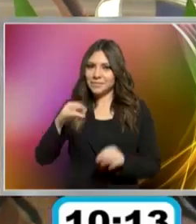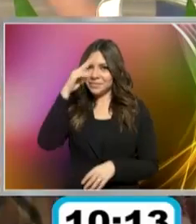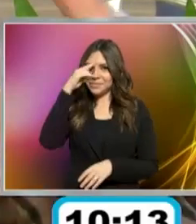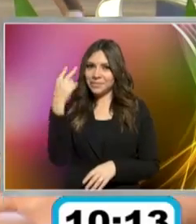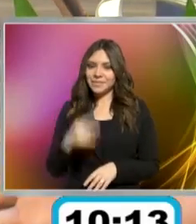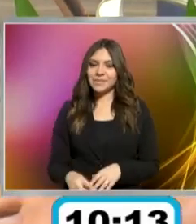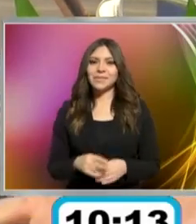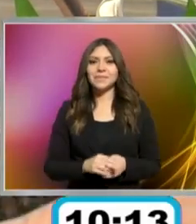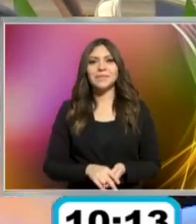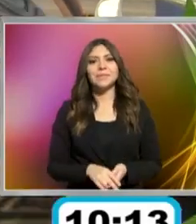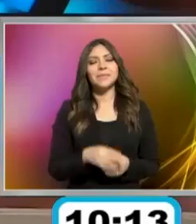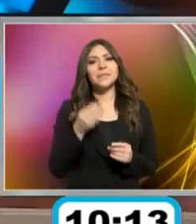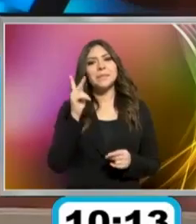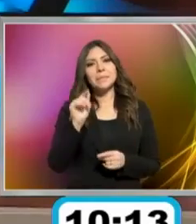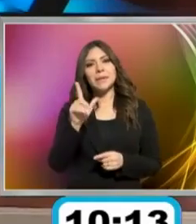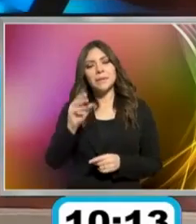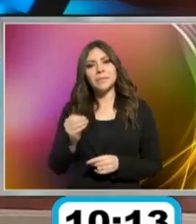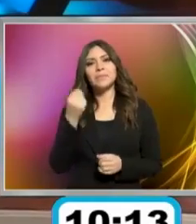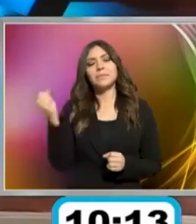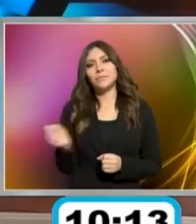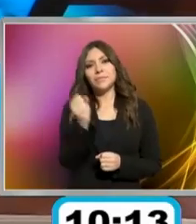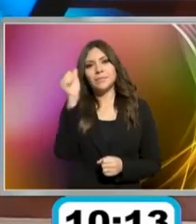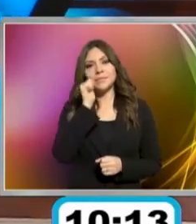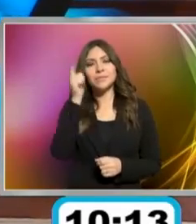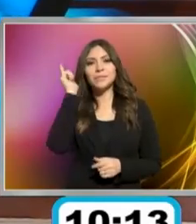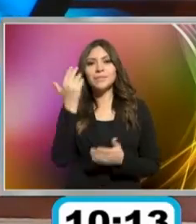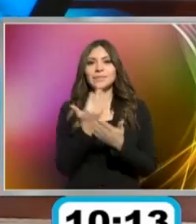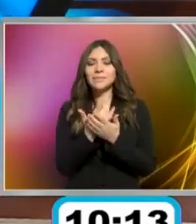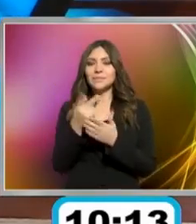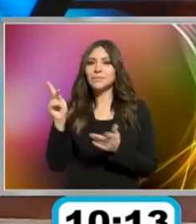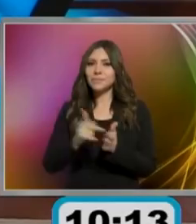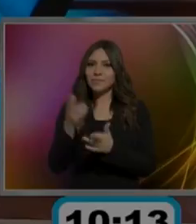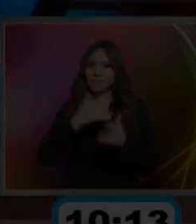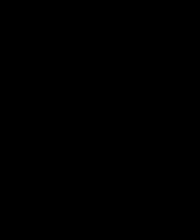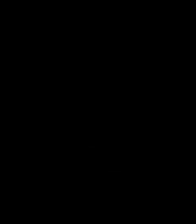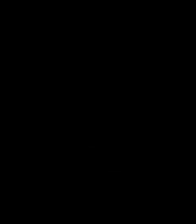Muchas gracias, Enrique. Pablo, Un placer. éxito siempre y te esperamos muy pronto acá. Por favor, sí. supuesto. Gracias por Muchas la gracias.